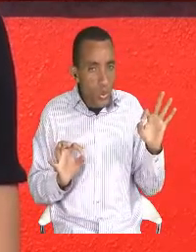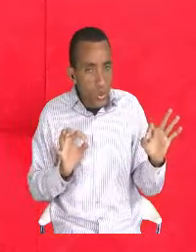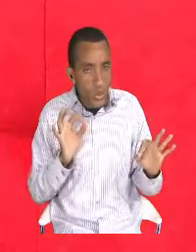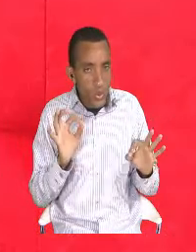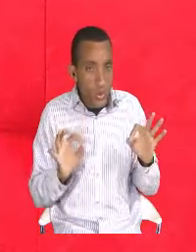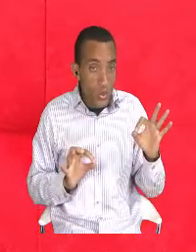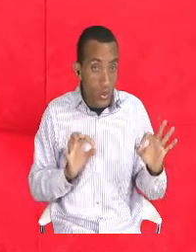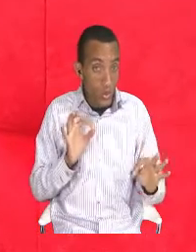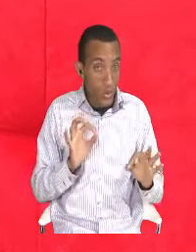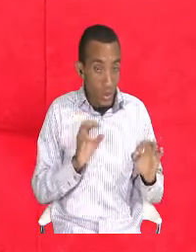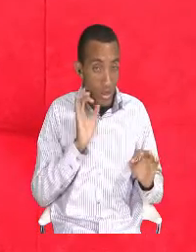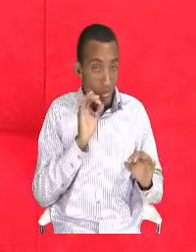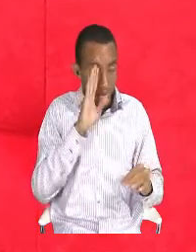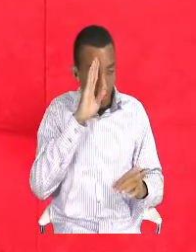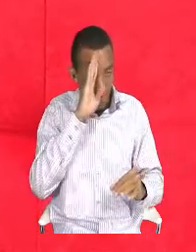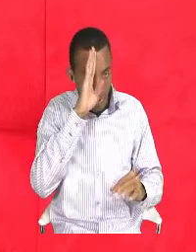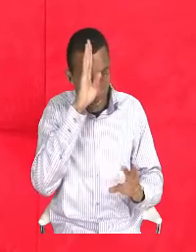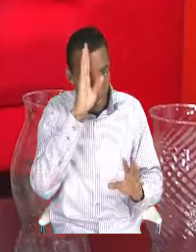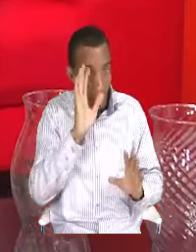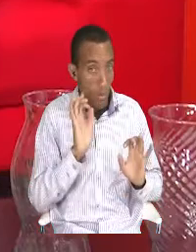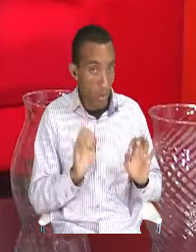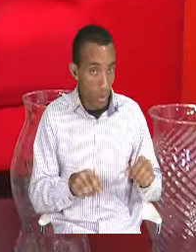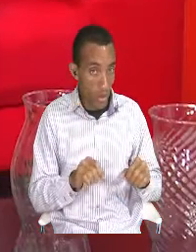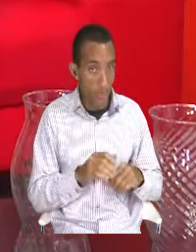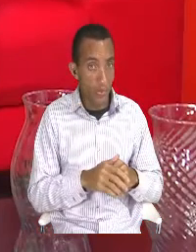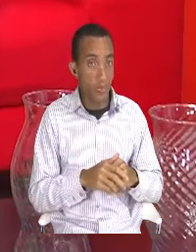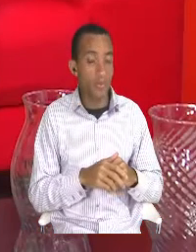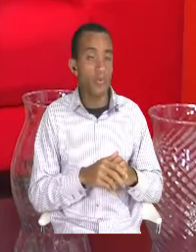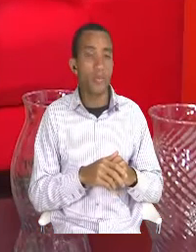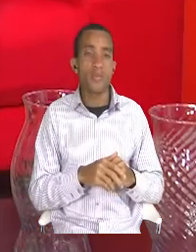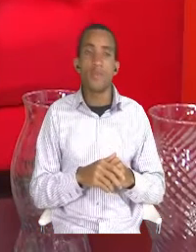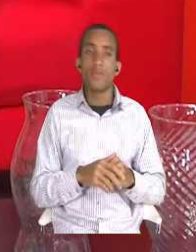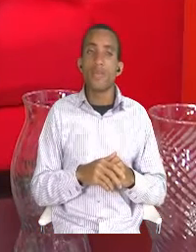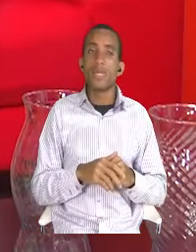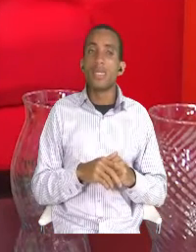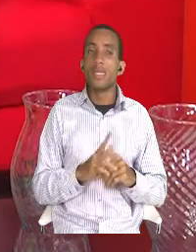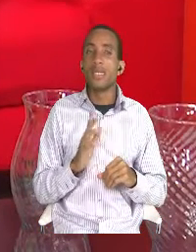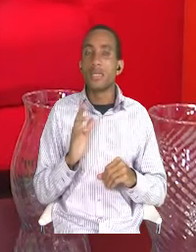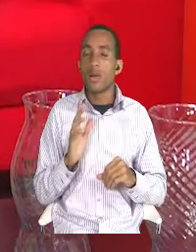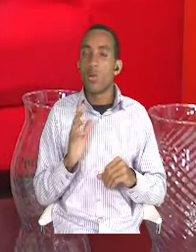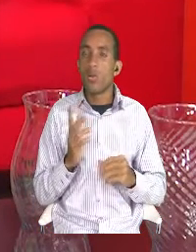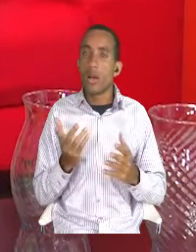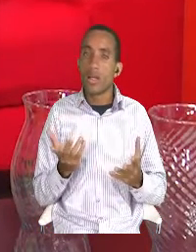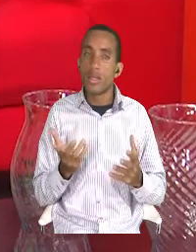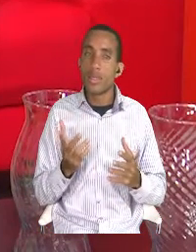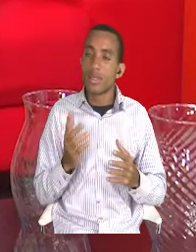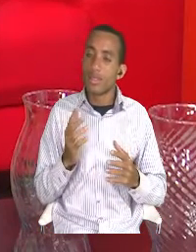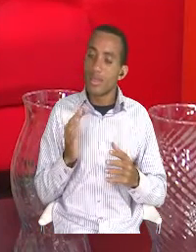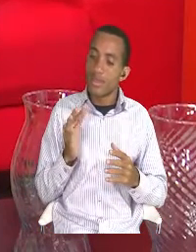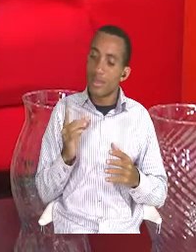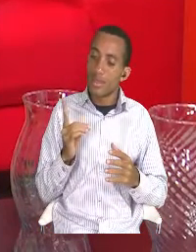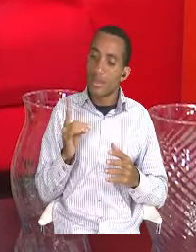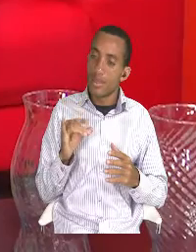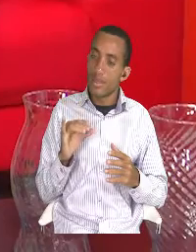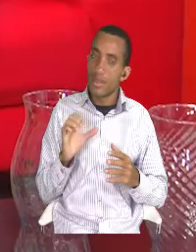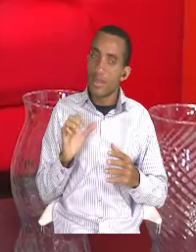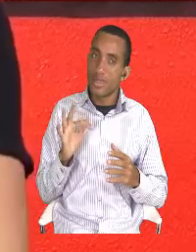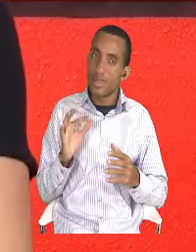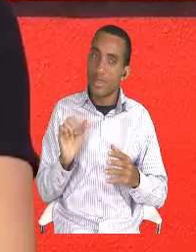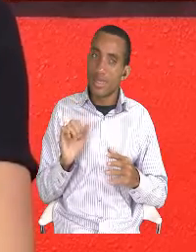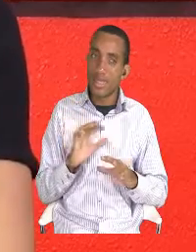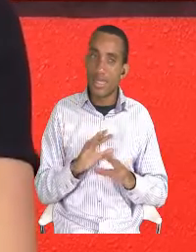ser constantes y se quedan? Bueno, más que hacer dieta, pues la palabra dieta es como muy, uy,